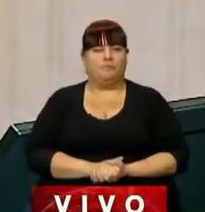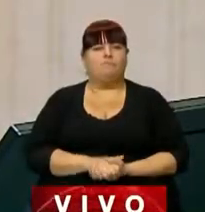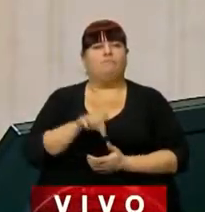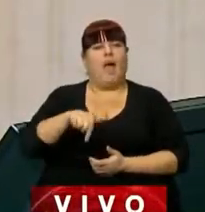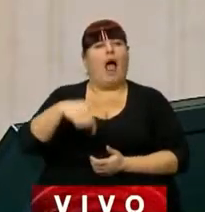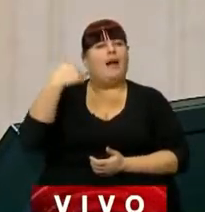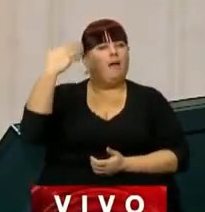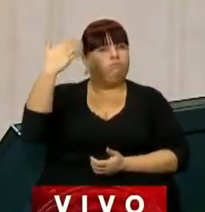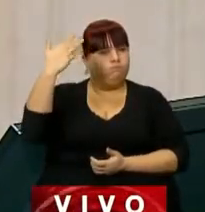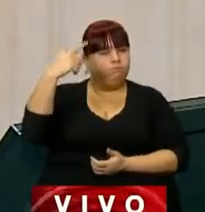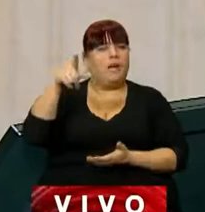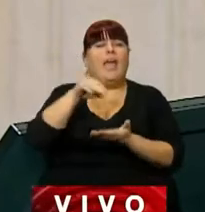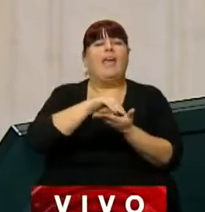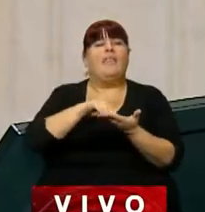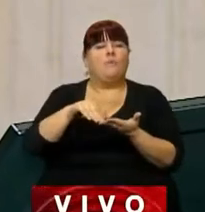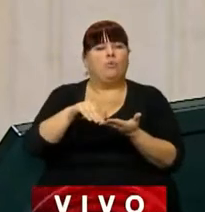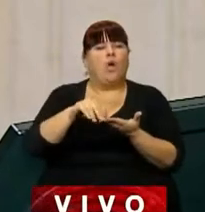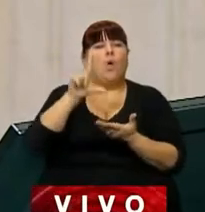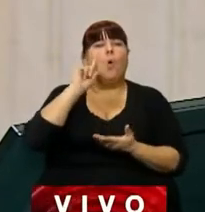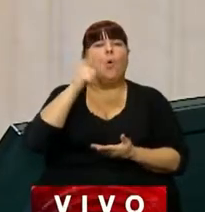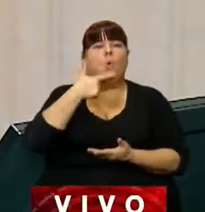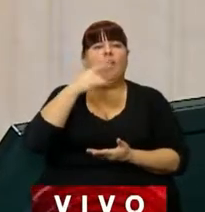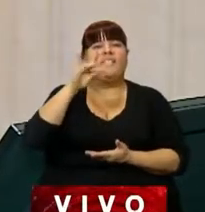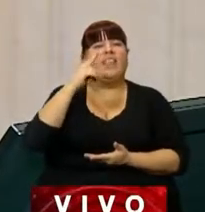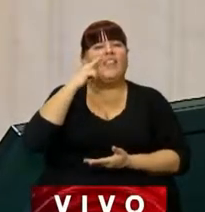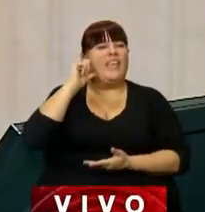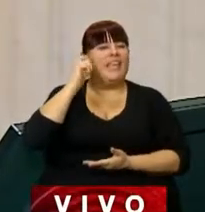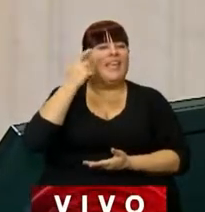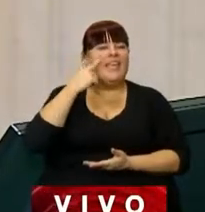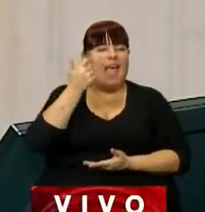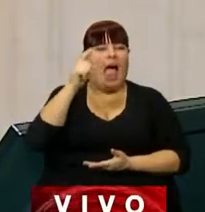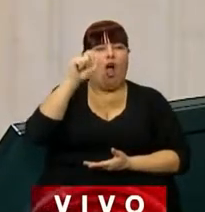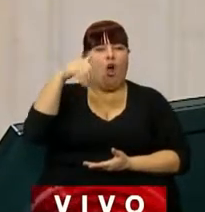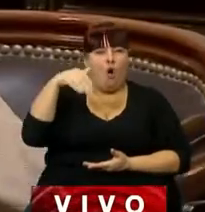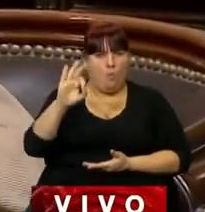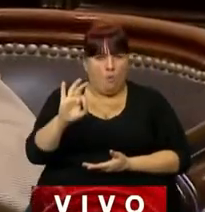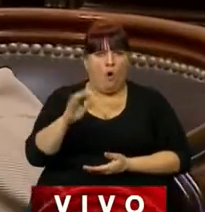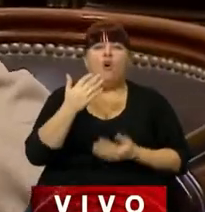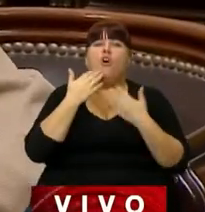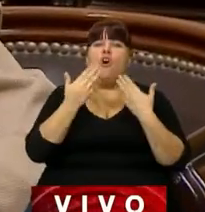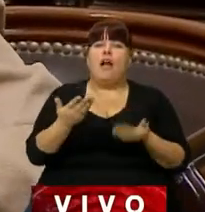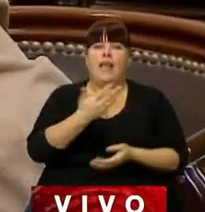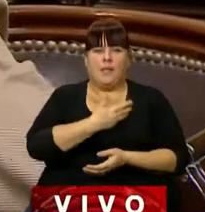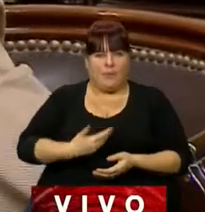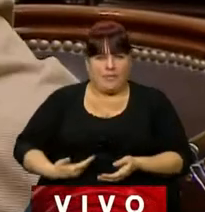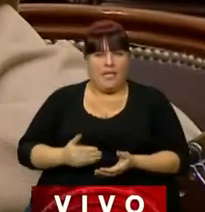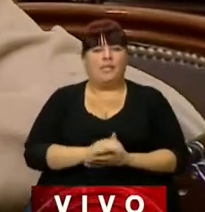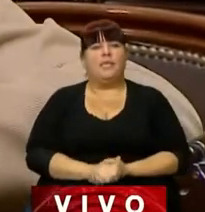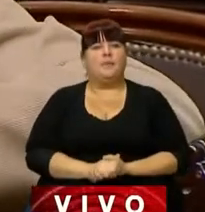Tiene la palabra el diputado Luis Di Giacomo. Gracias, señor